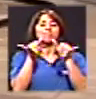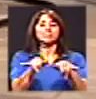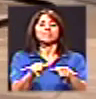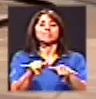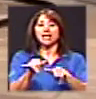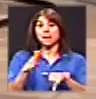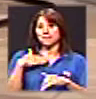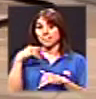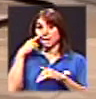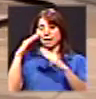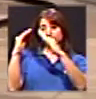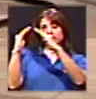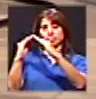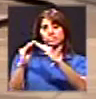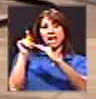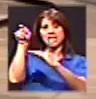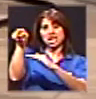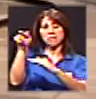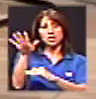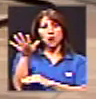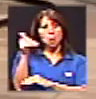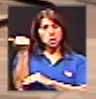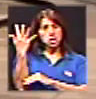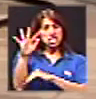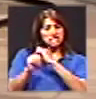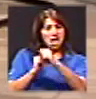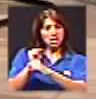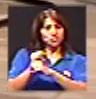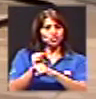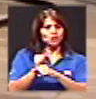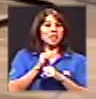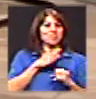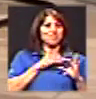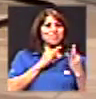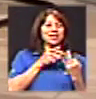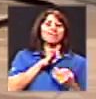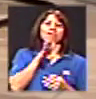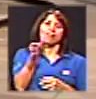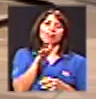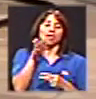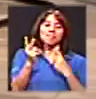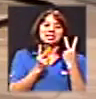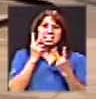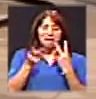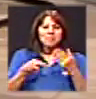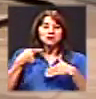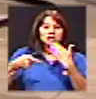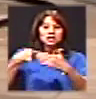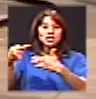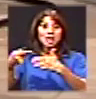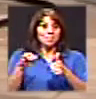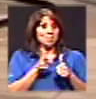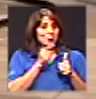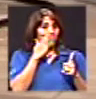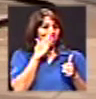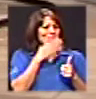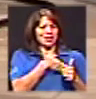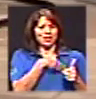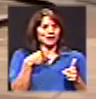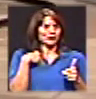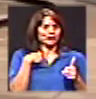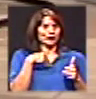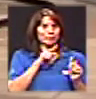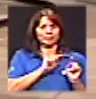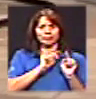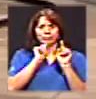como 15 años, nosotros le visitábamos frecuentemente y mamá se fue a vivir con él porque al comienzo no le gustó mucho la idea de